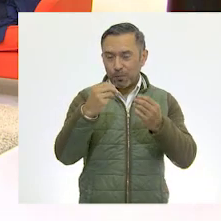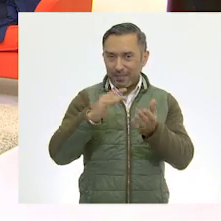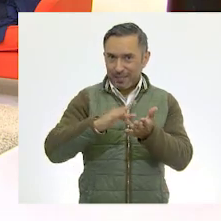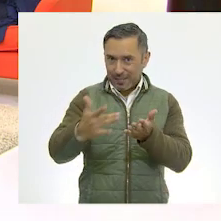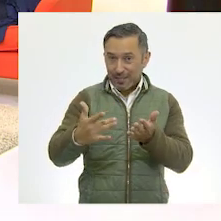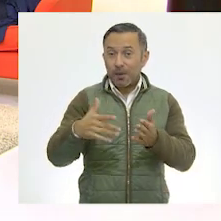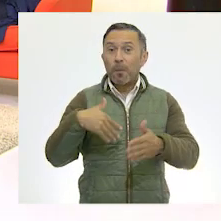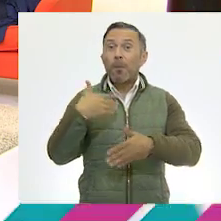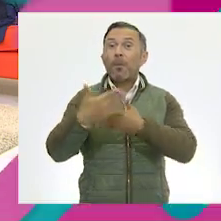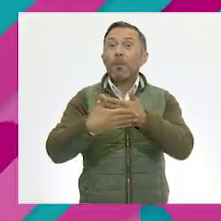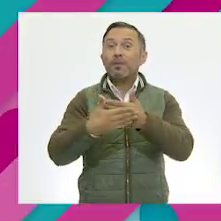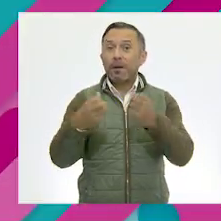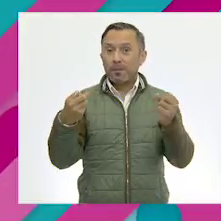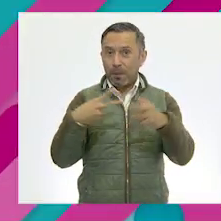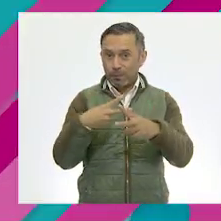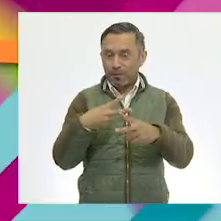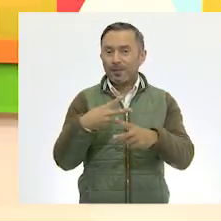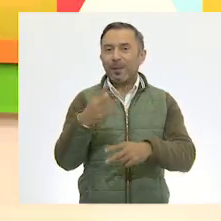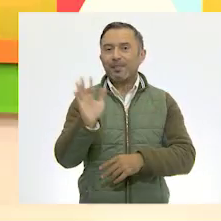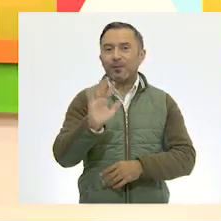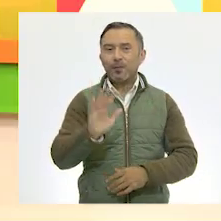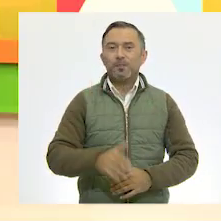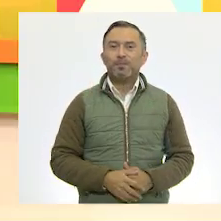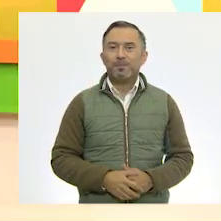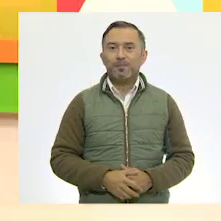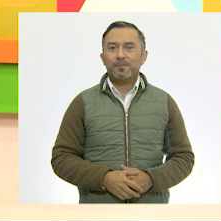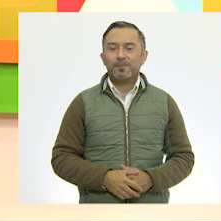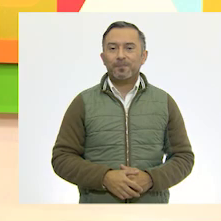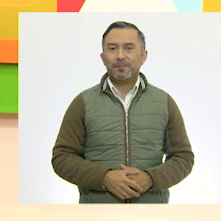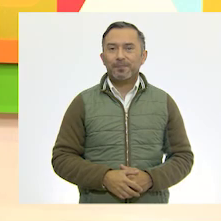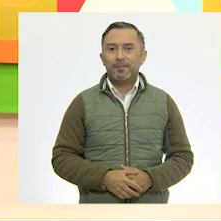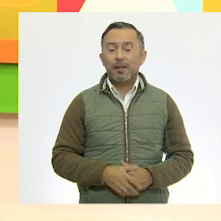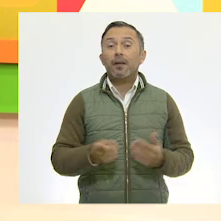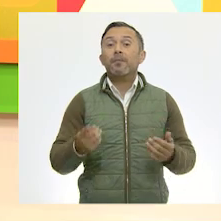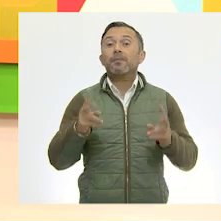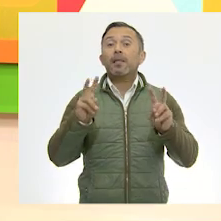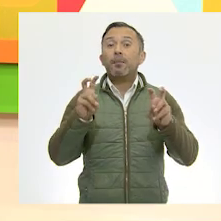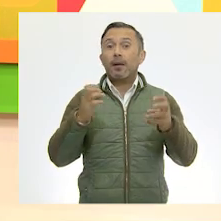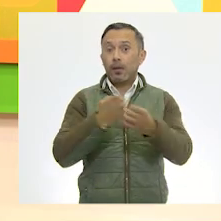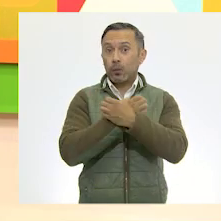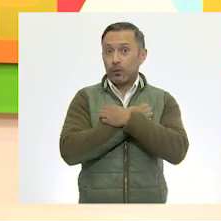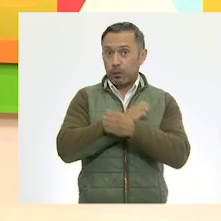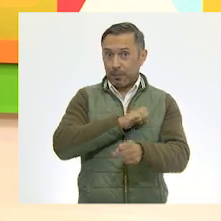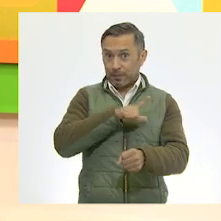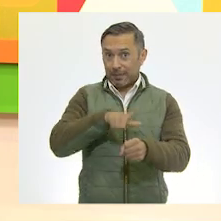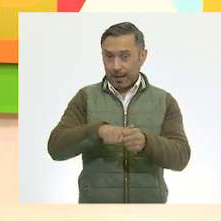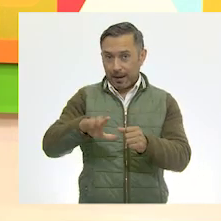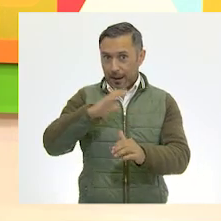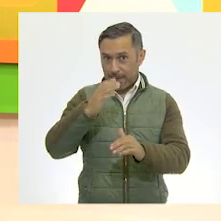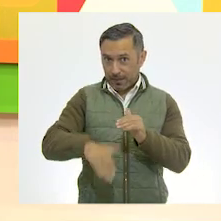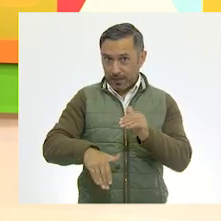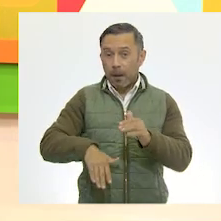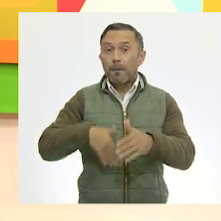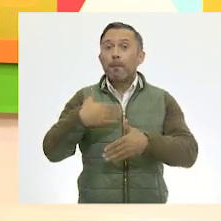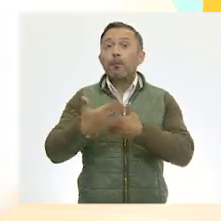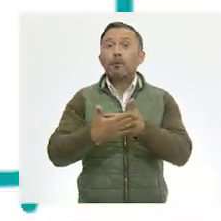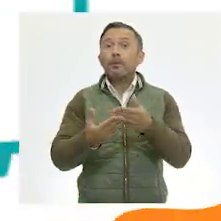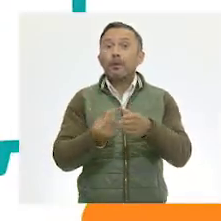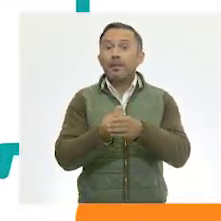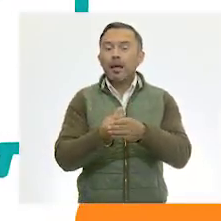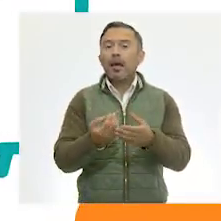la próxima. ¡Hasta luego! Hemos terminado con Educación Especial. Continuamos con Educación